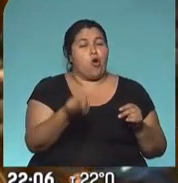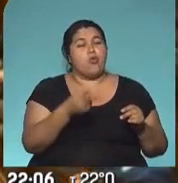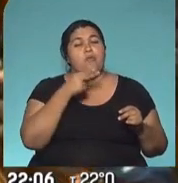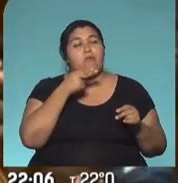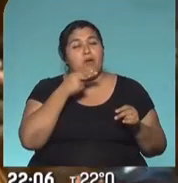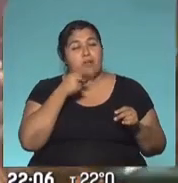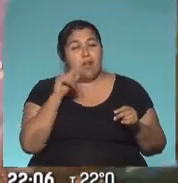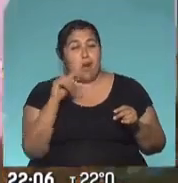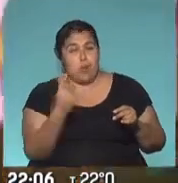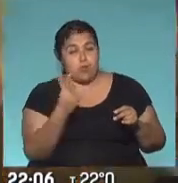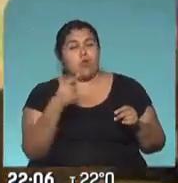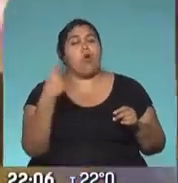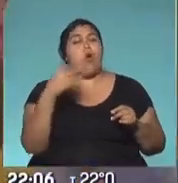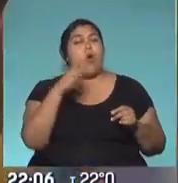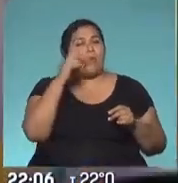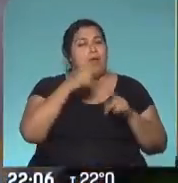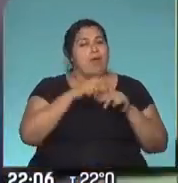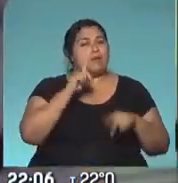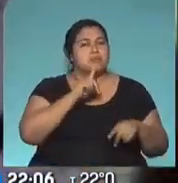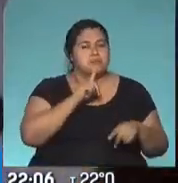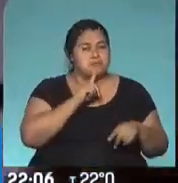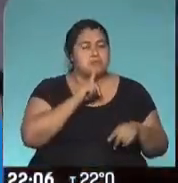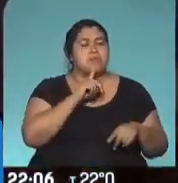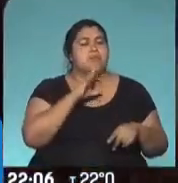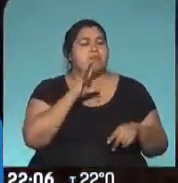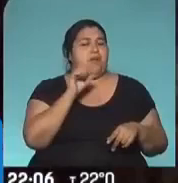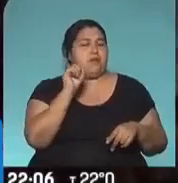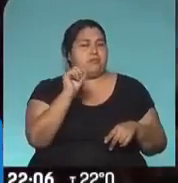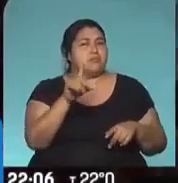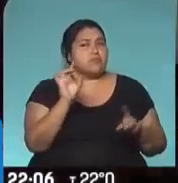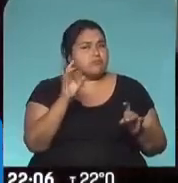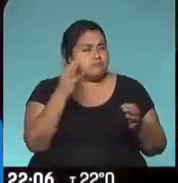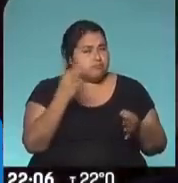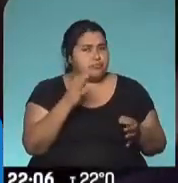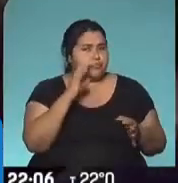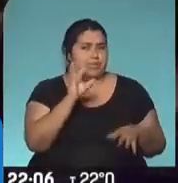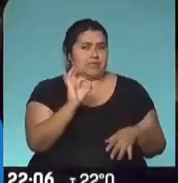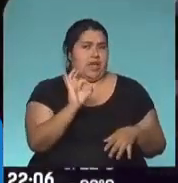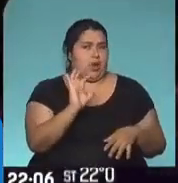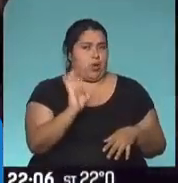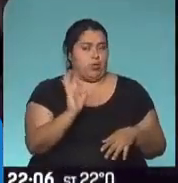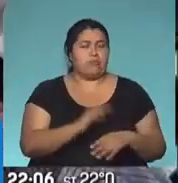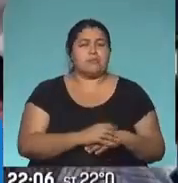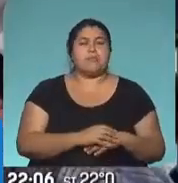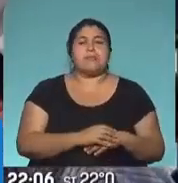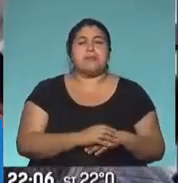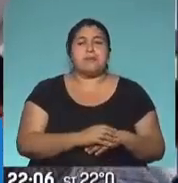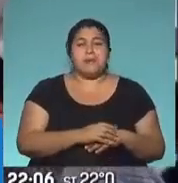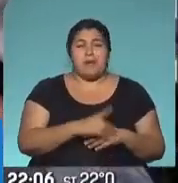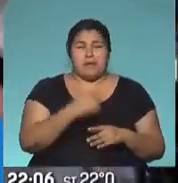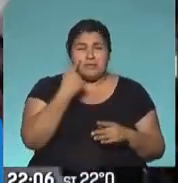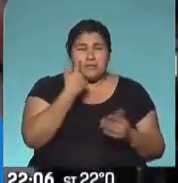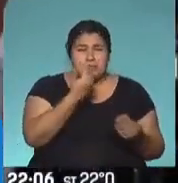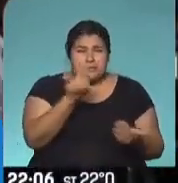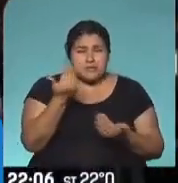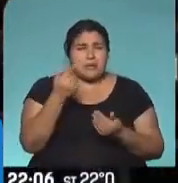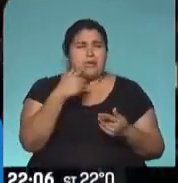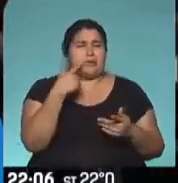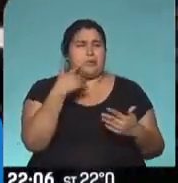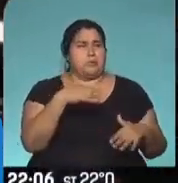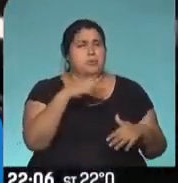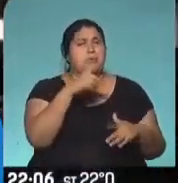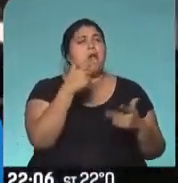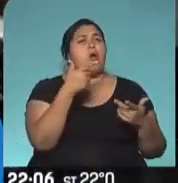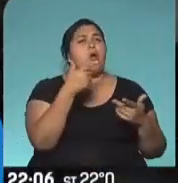1 y el Partido del Brexit de Nigel Farage, paradójicamente, ninguna. Dado todo lo que está en juego, estos comicios